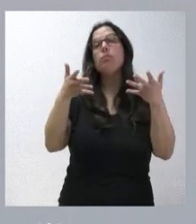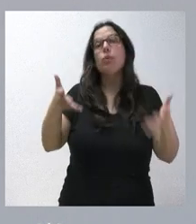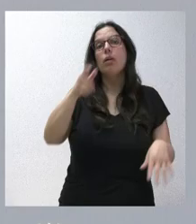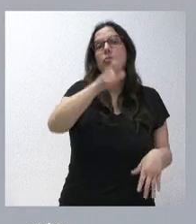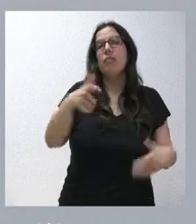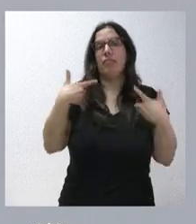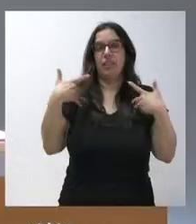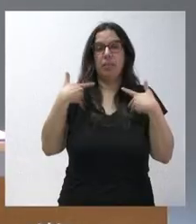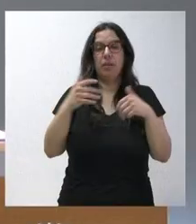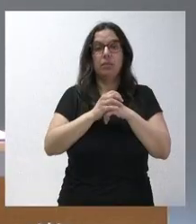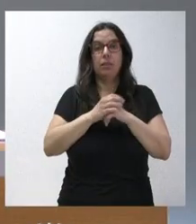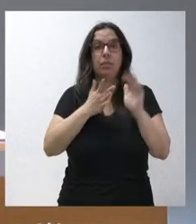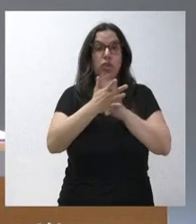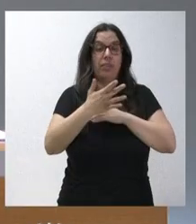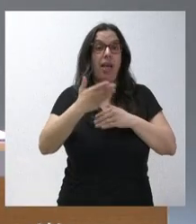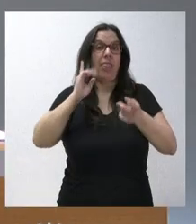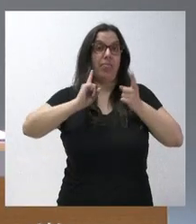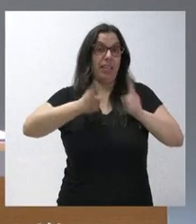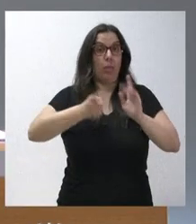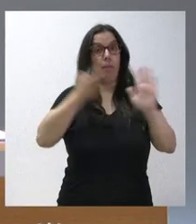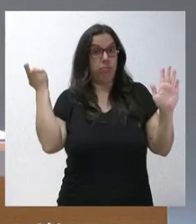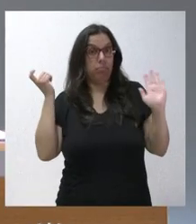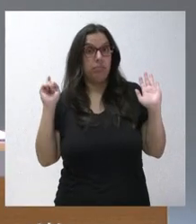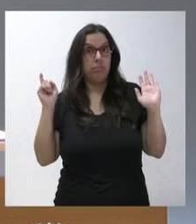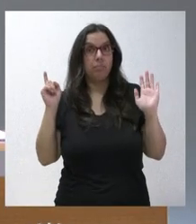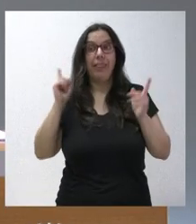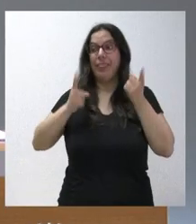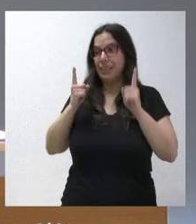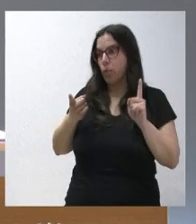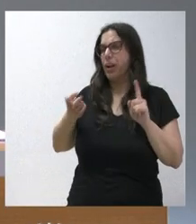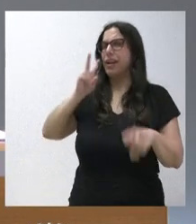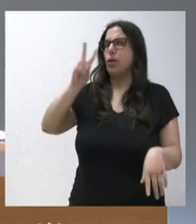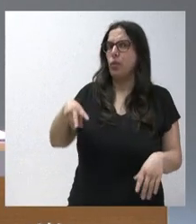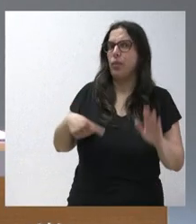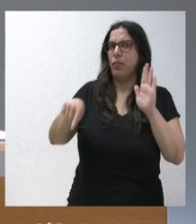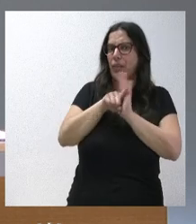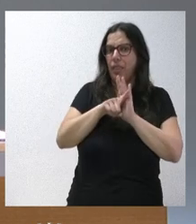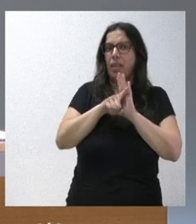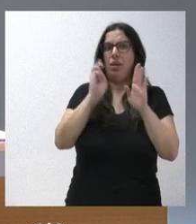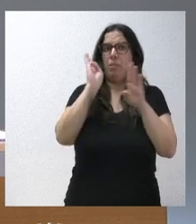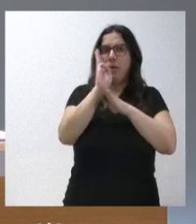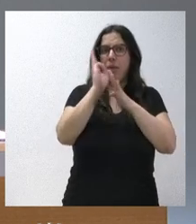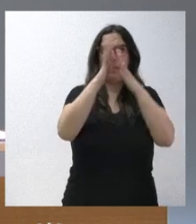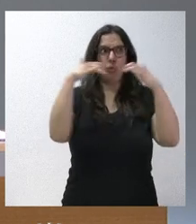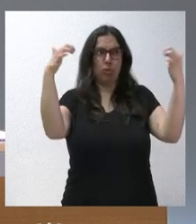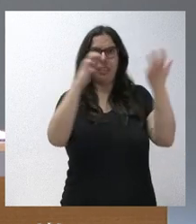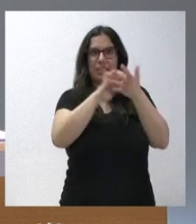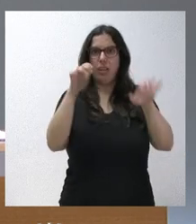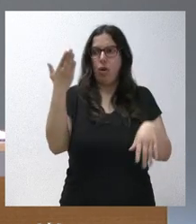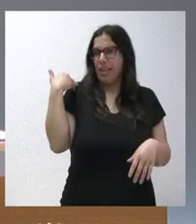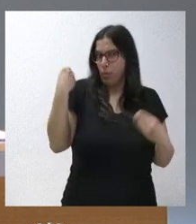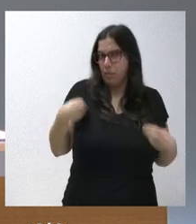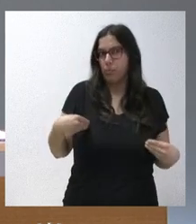víctimas y sacando la dictadura franquista La dictadura franquista está reconocida por el parlamento de Castilla y león ayer